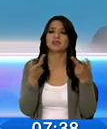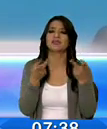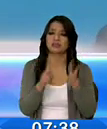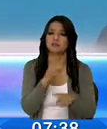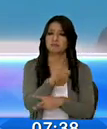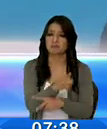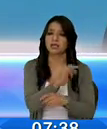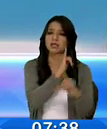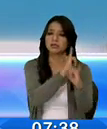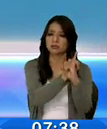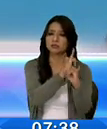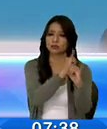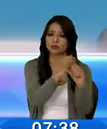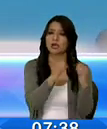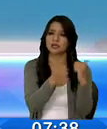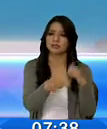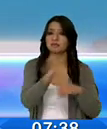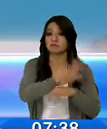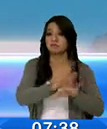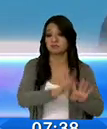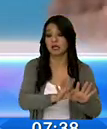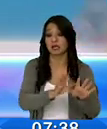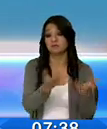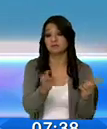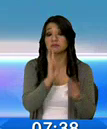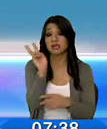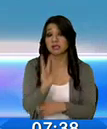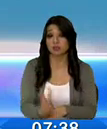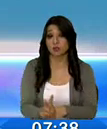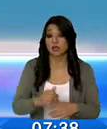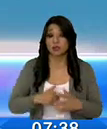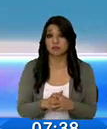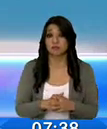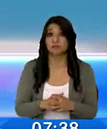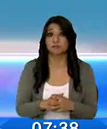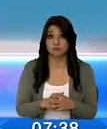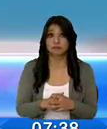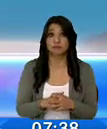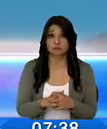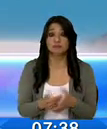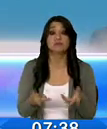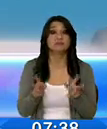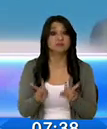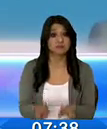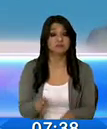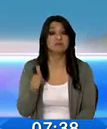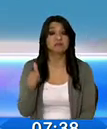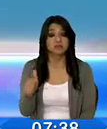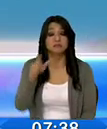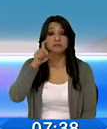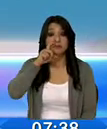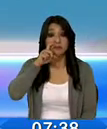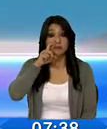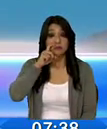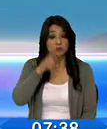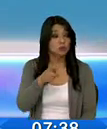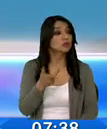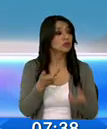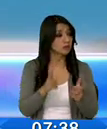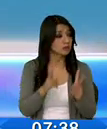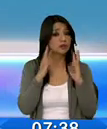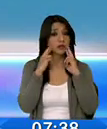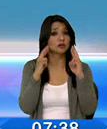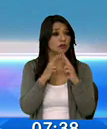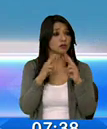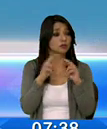institucionalidad venezolana y a la Asamblea Nacional de Venezuela. Él no dijo la Asamblea Nacional Constituyente. Además, el propio Nicolás Maduro ha reconocido